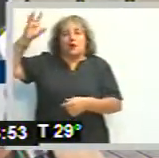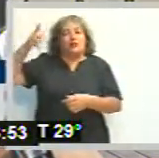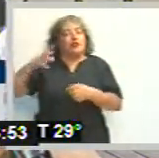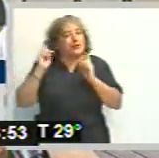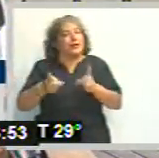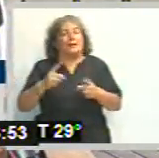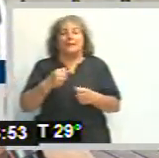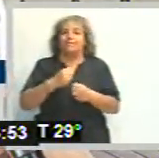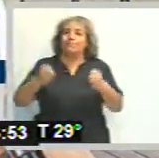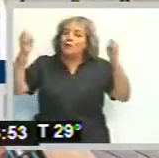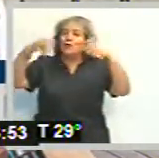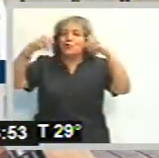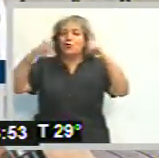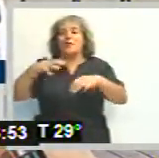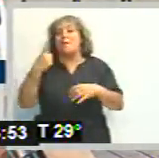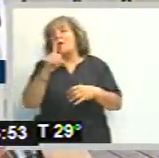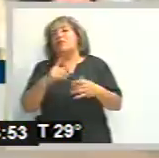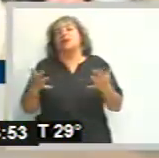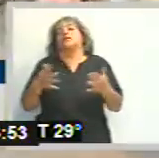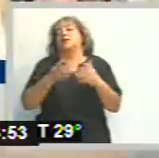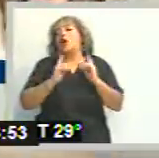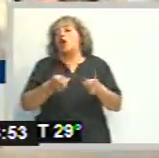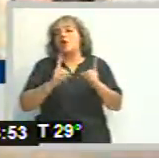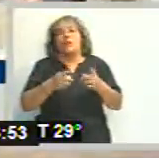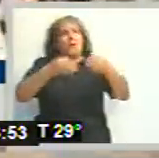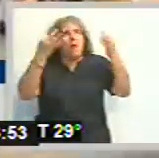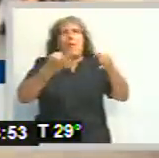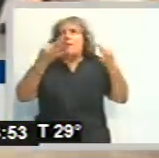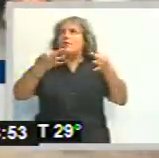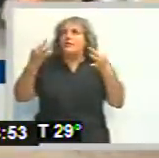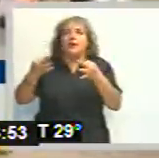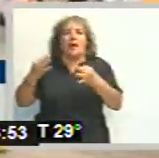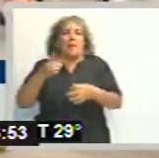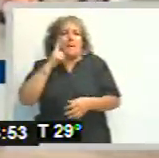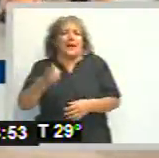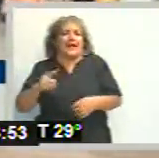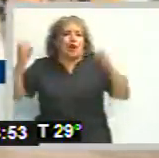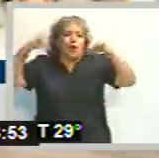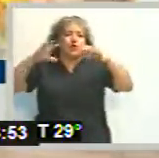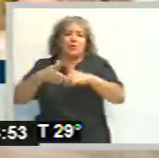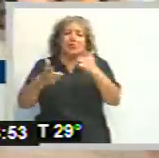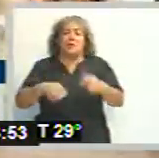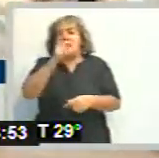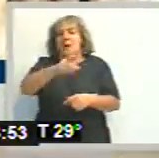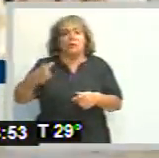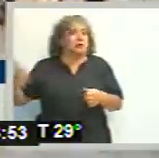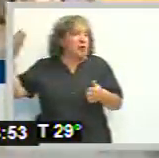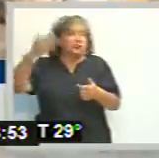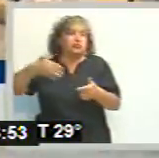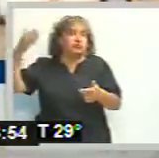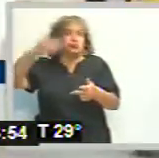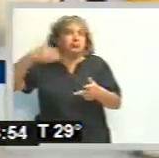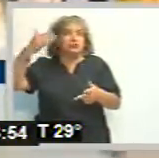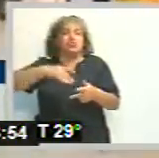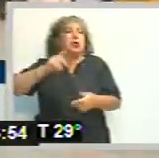también daba que iba a ser lluvioso, pero a pesar de eso, bueno, se comportó bien y no había peligro de lluvia y la gente se convocó, ¿no? Masivamente, tuvimos un